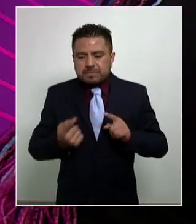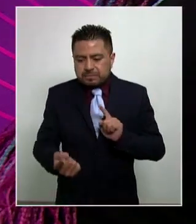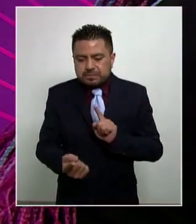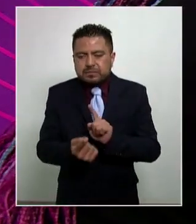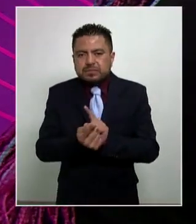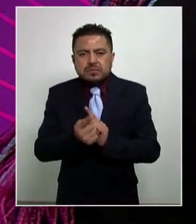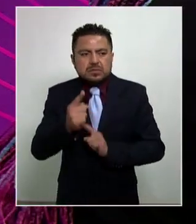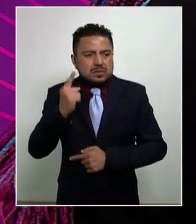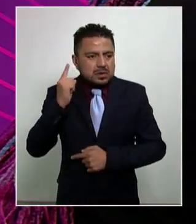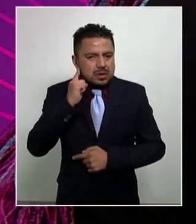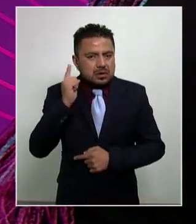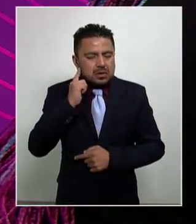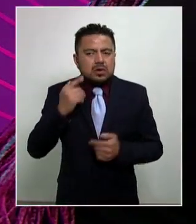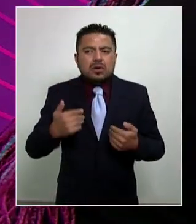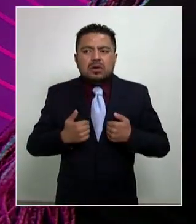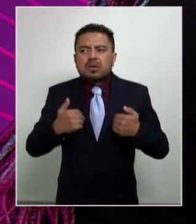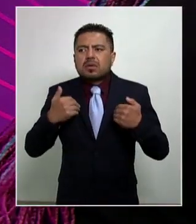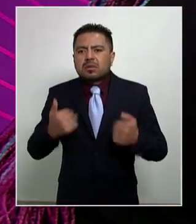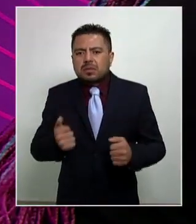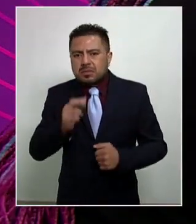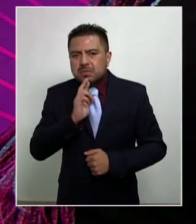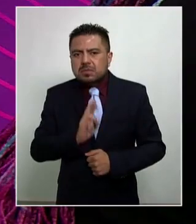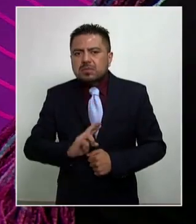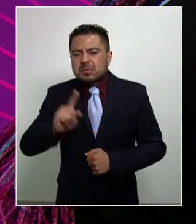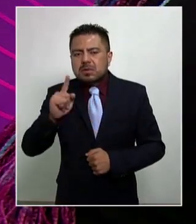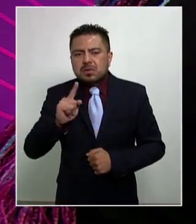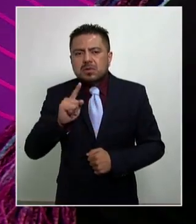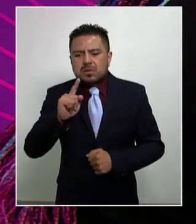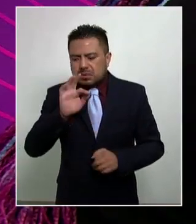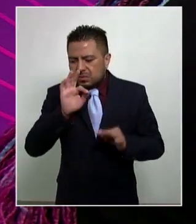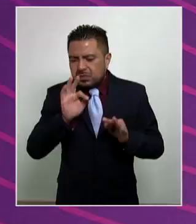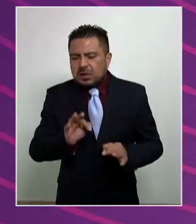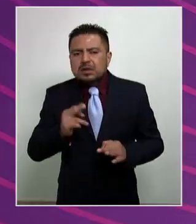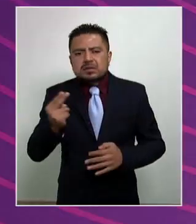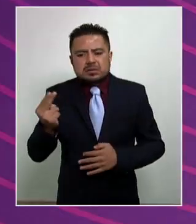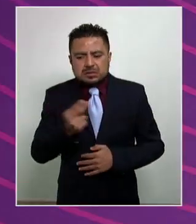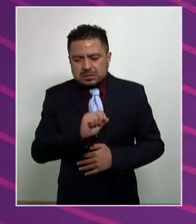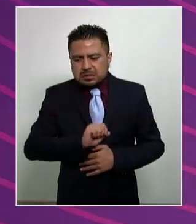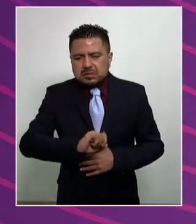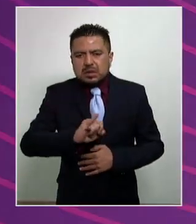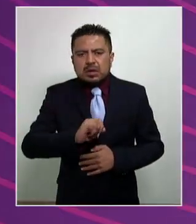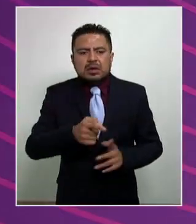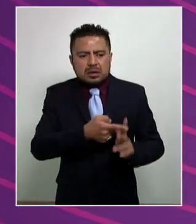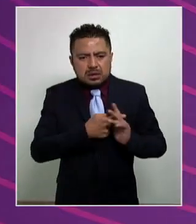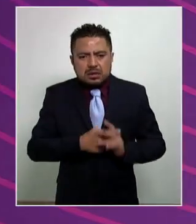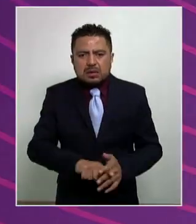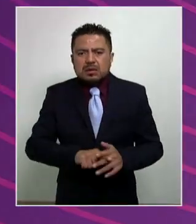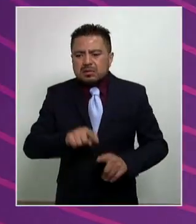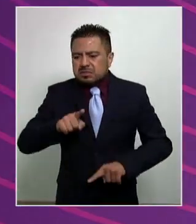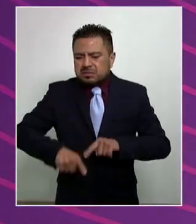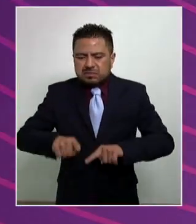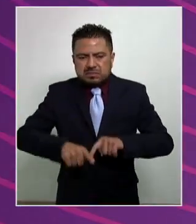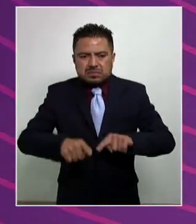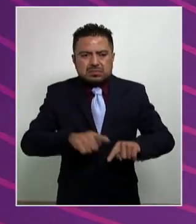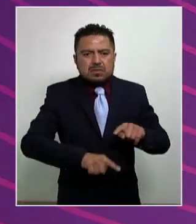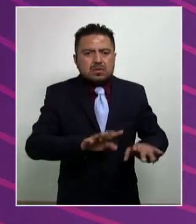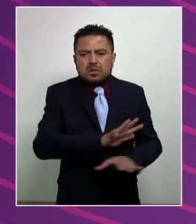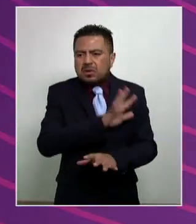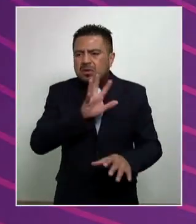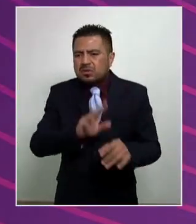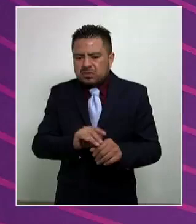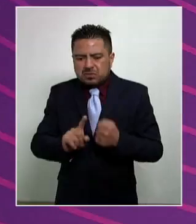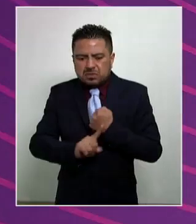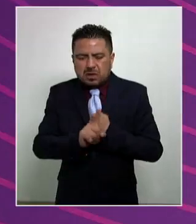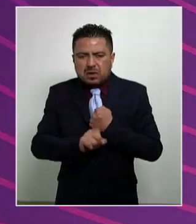frente escuchen, comprendan que en realidad sí es necesario comenzar a desarticular todos esos prejuicios,